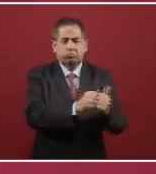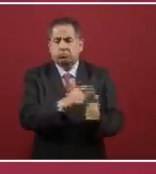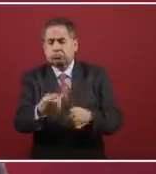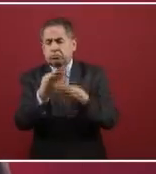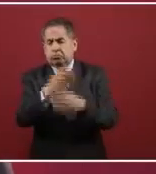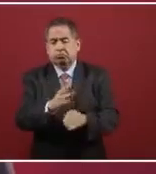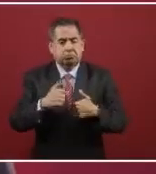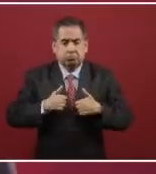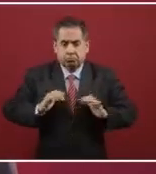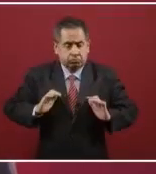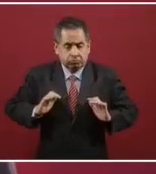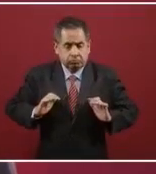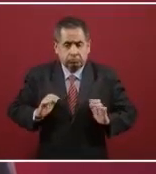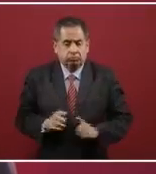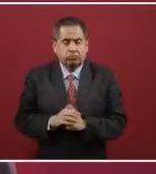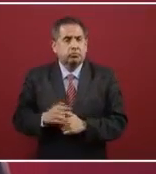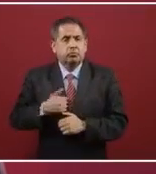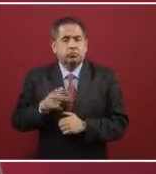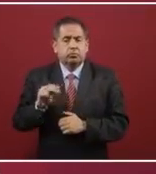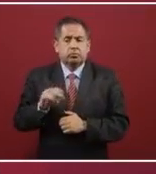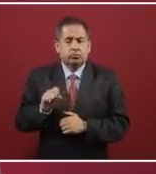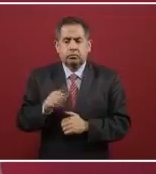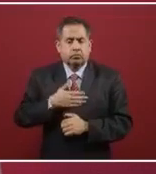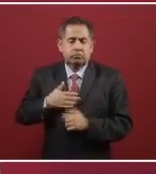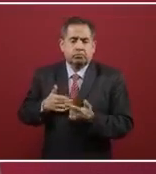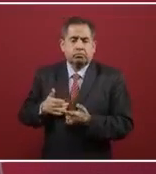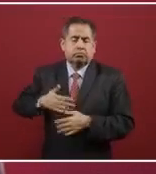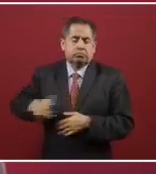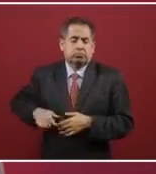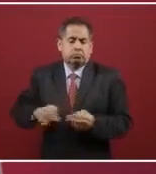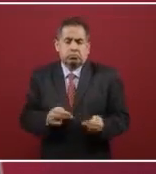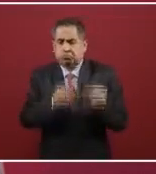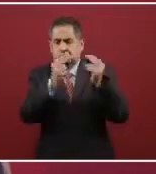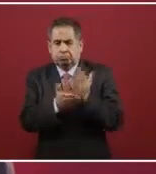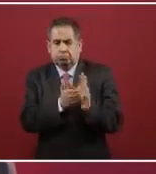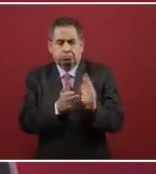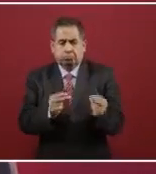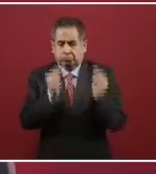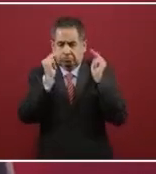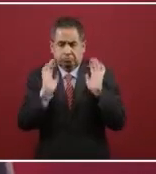bancos, pero no tiene que ver con nosotros.